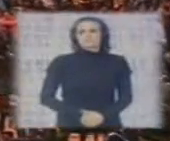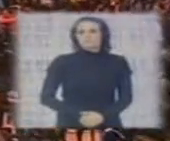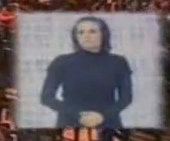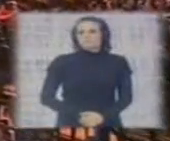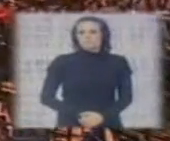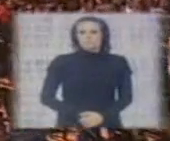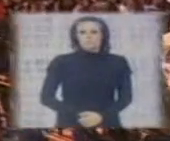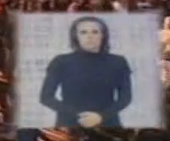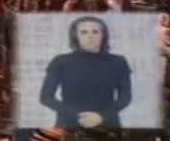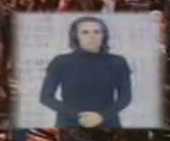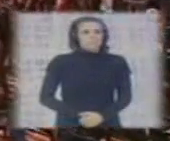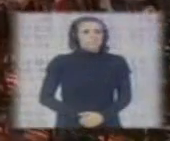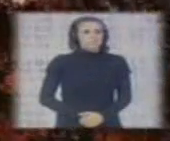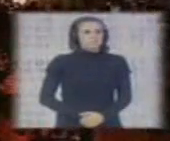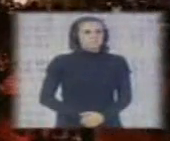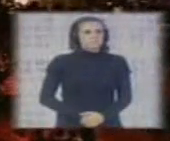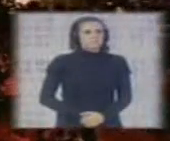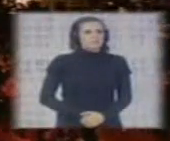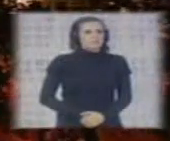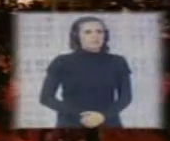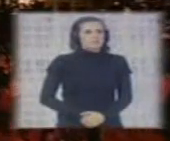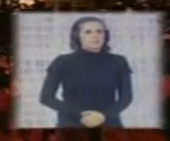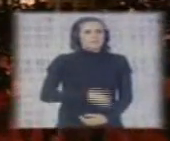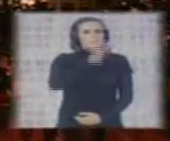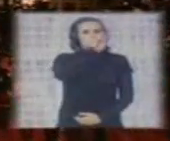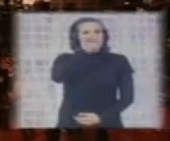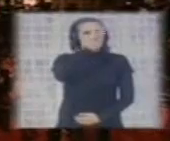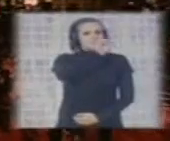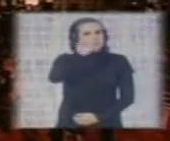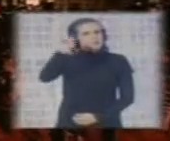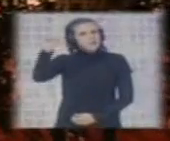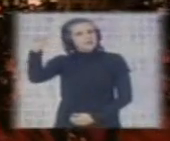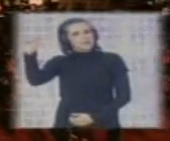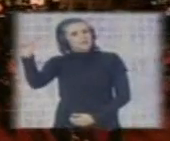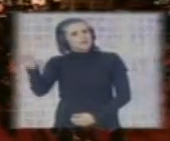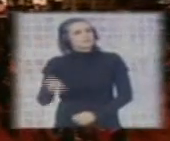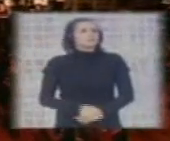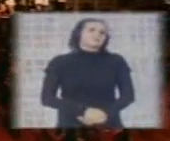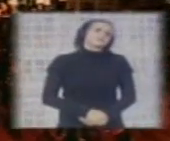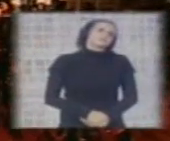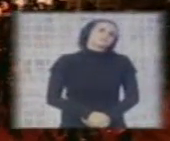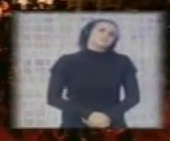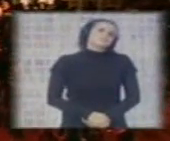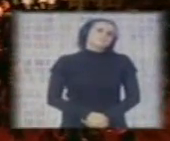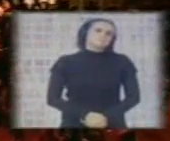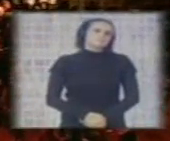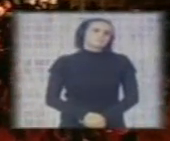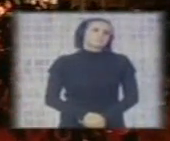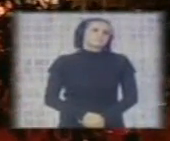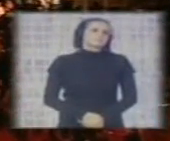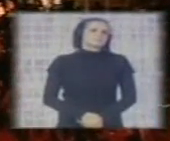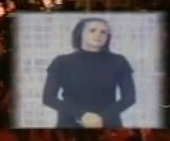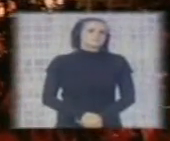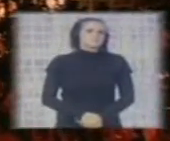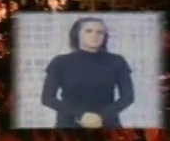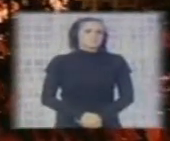del concurso de murga. Así lo quiso un sorteo que se hizo jornadas atrás para ver qué murgas y en qué orden iban